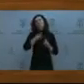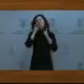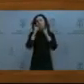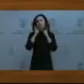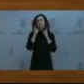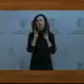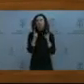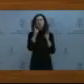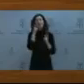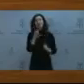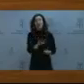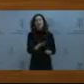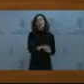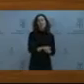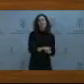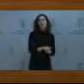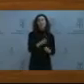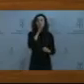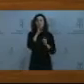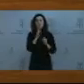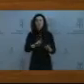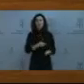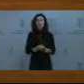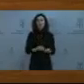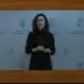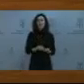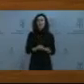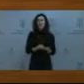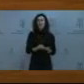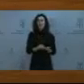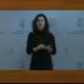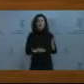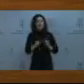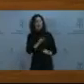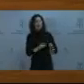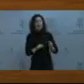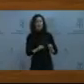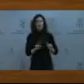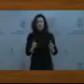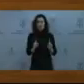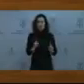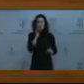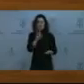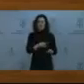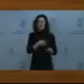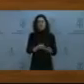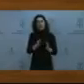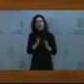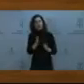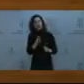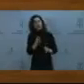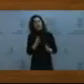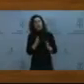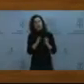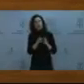este plan doble capa de maquillaje. Porque hablamos de un plan que, por mucho que se esmeren en ensalzar desde la página web del Ministerio de